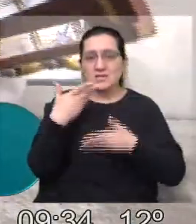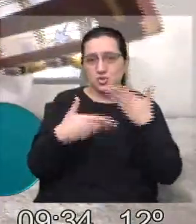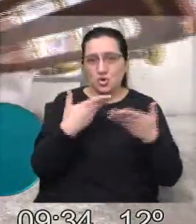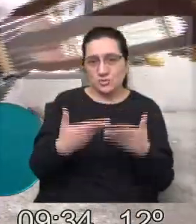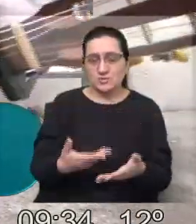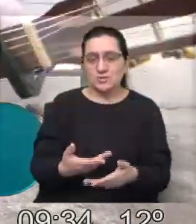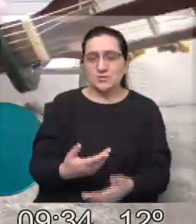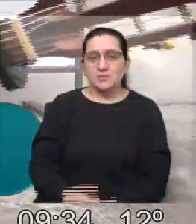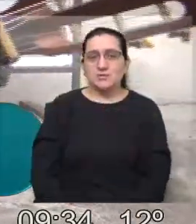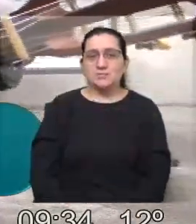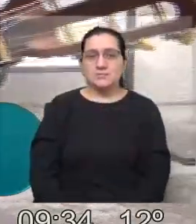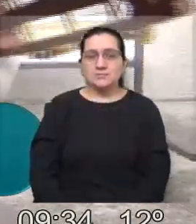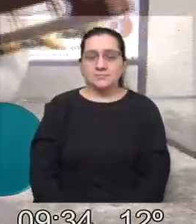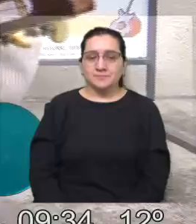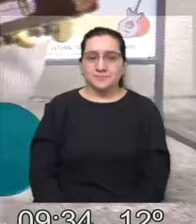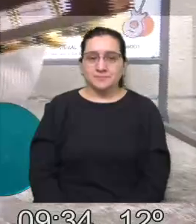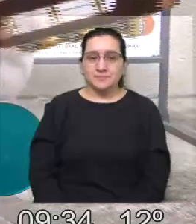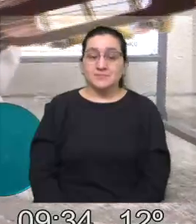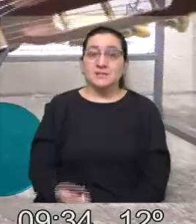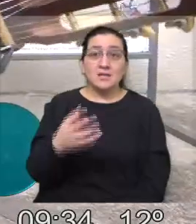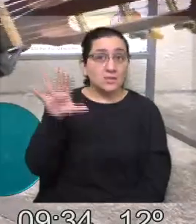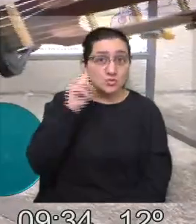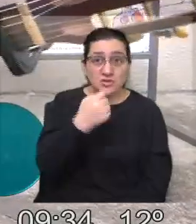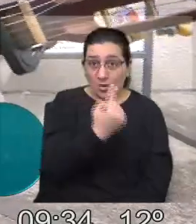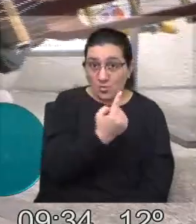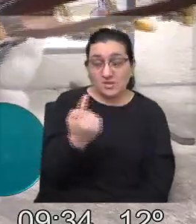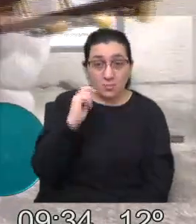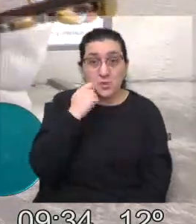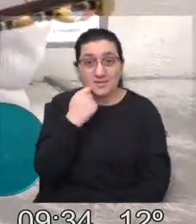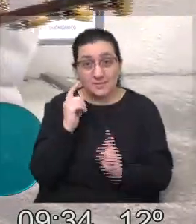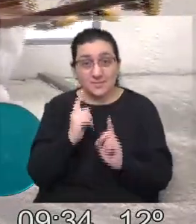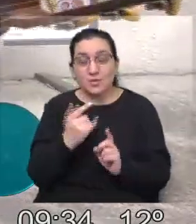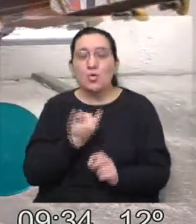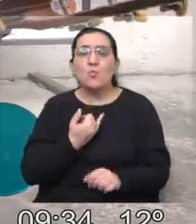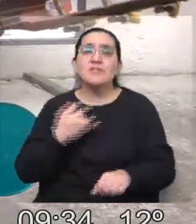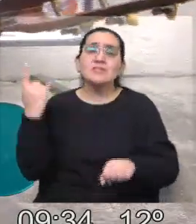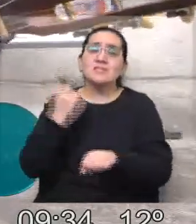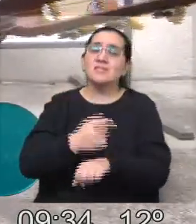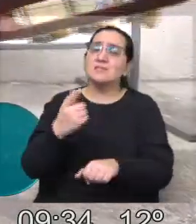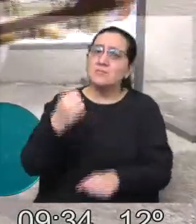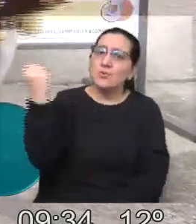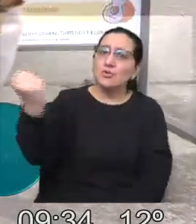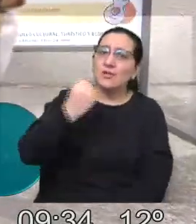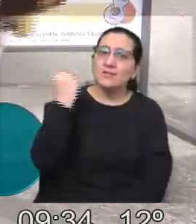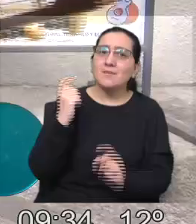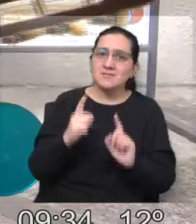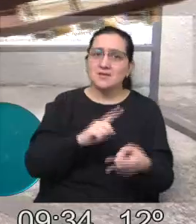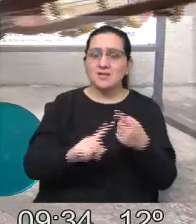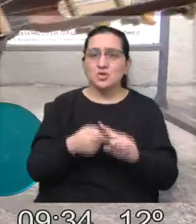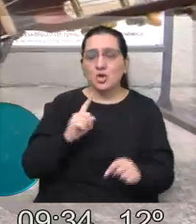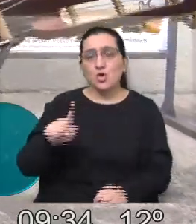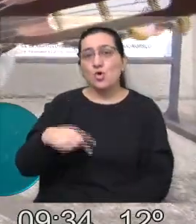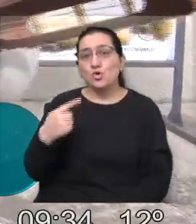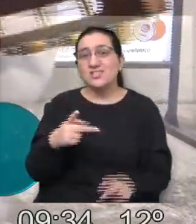si uno quiere sacarlas del disco de manera individual. ¿Cómo llegás también a tomar esa decisión que es importante y que también tiene que ver